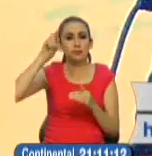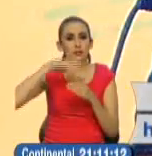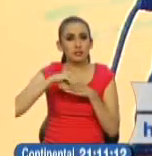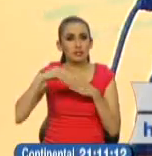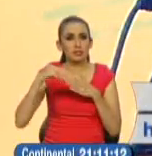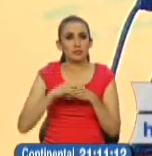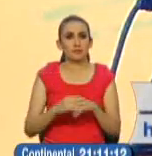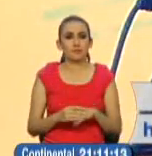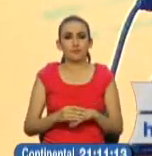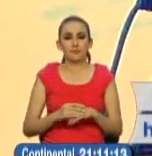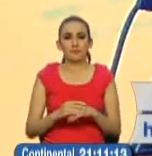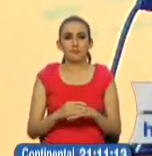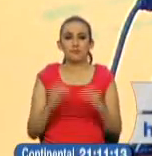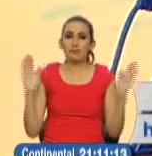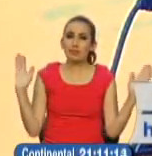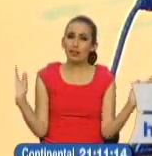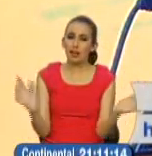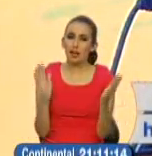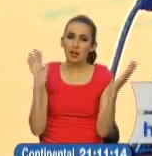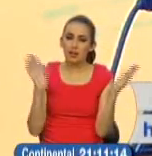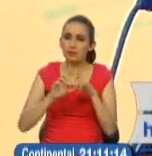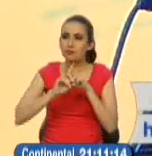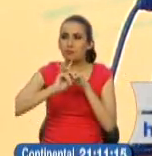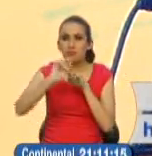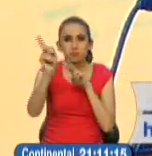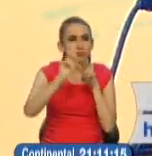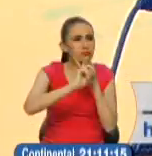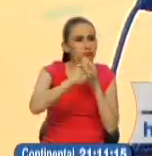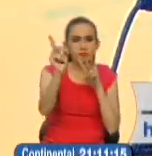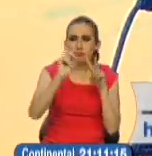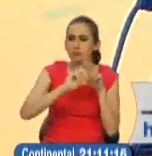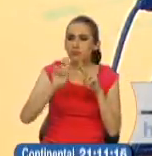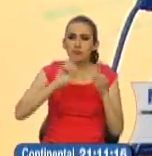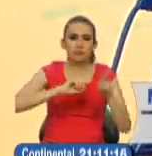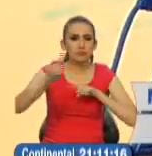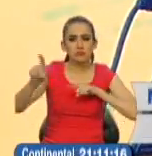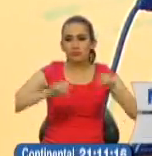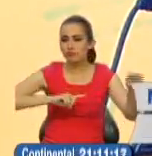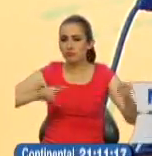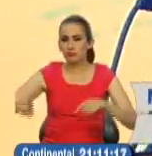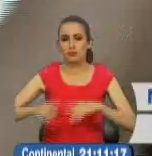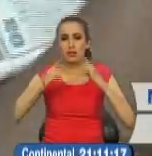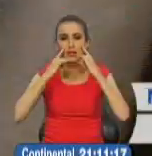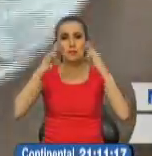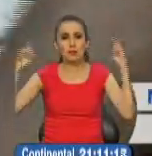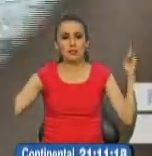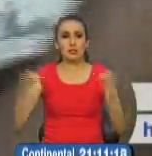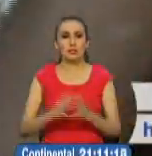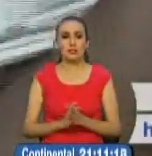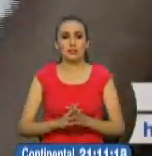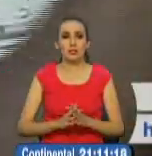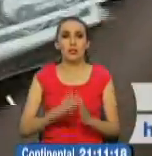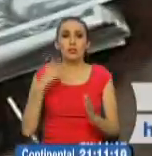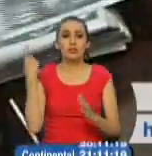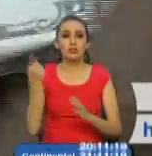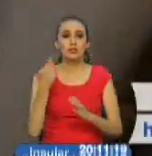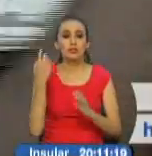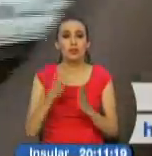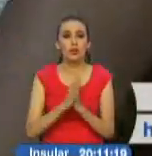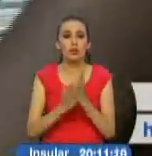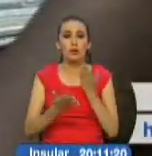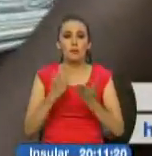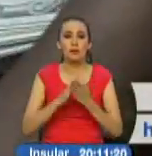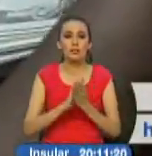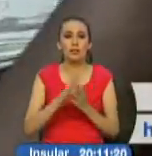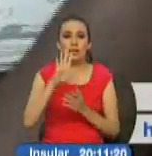sociales. Incentiva la fuga de capitales y la expatriación de riqueza. Solo en lo que va del año salieron recursos por